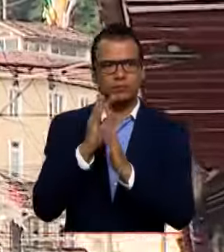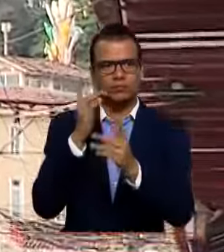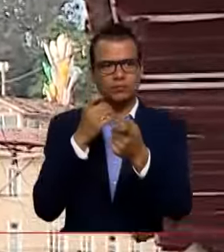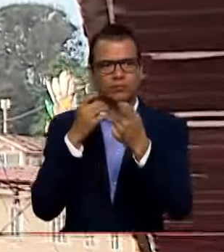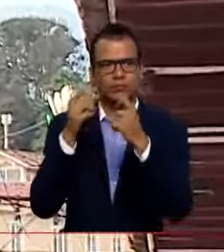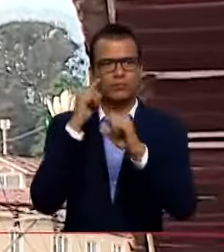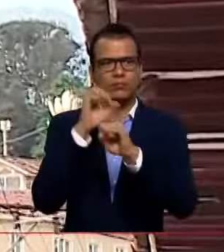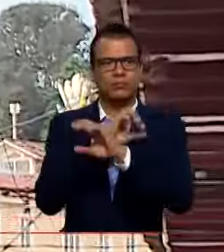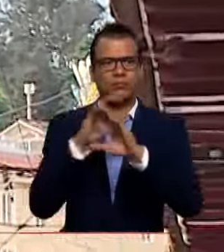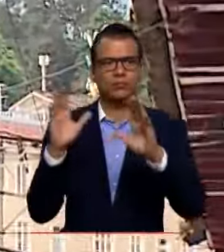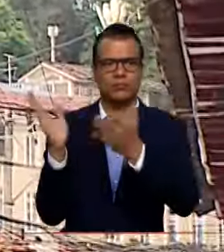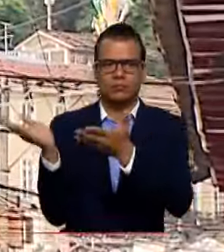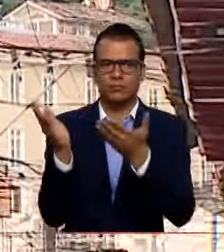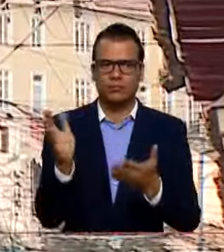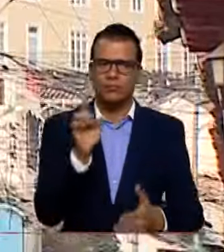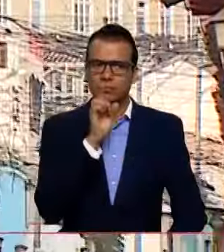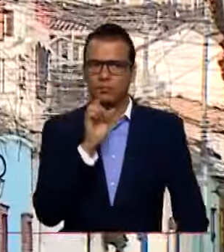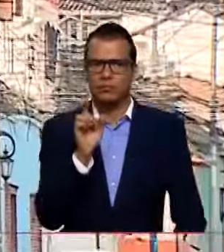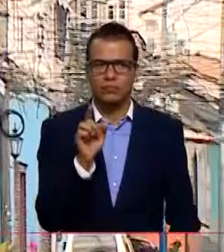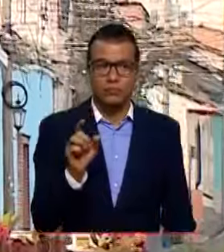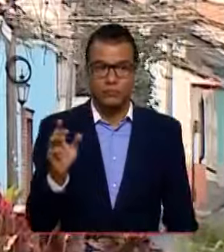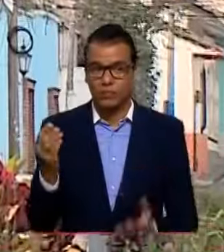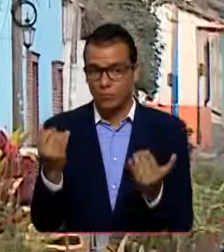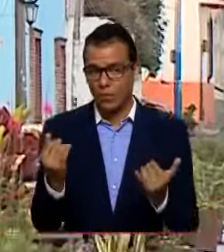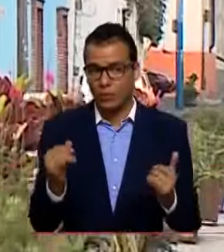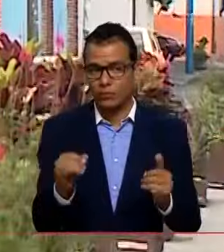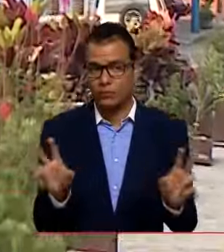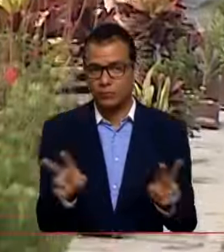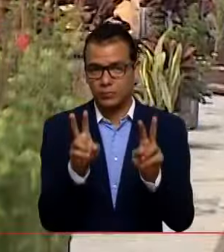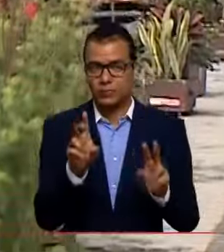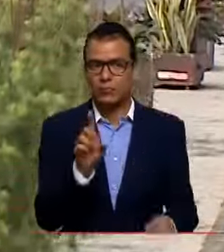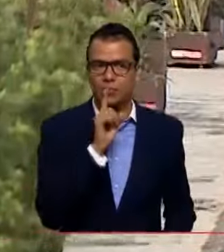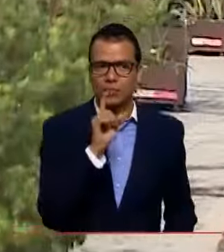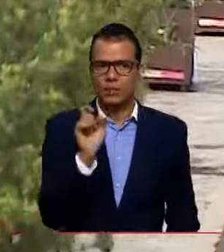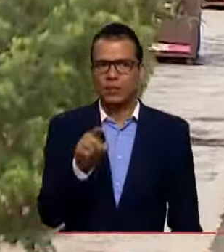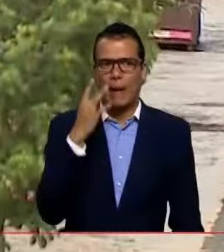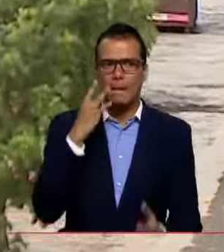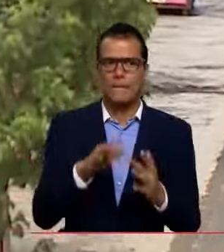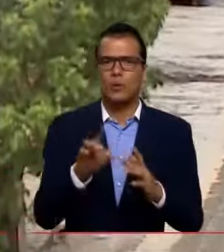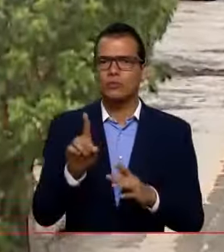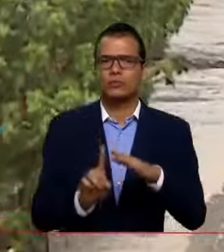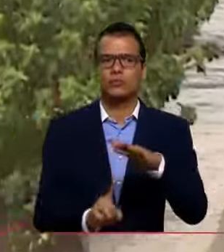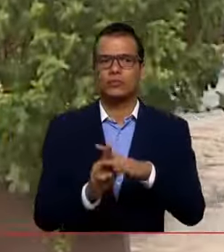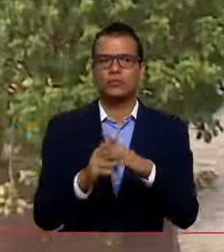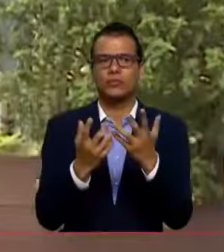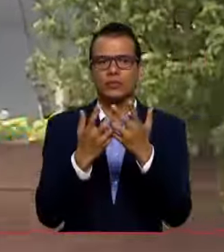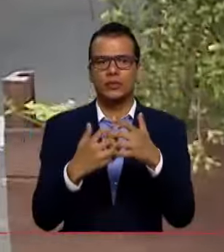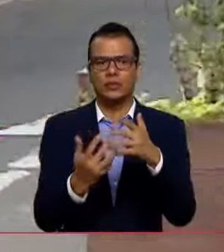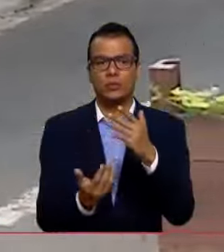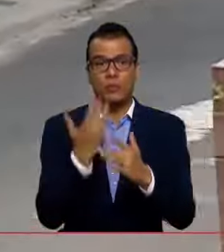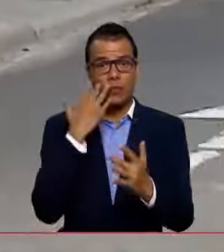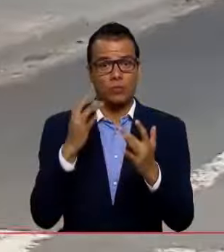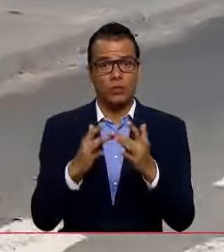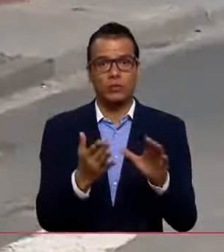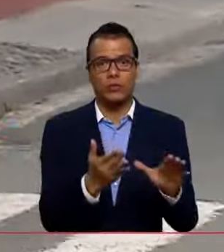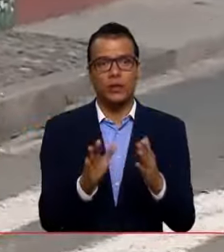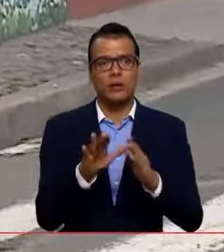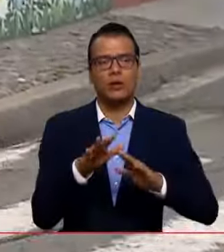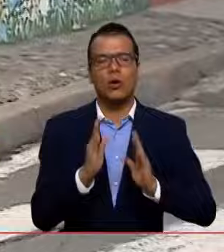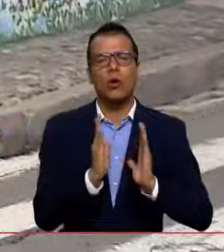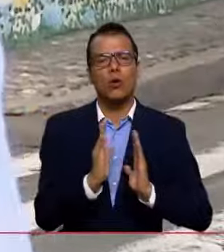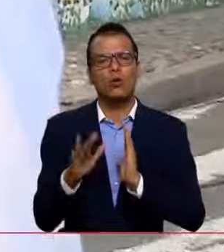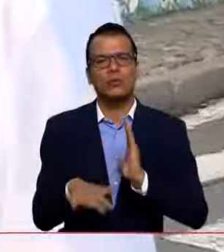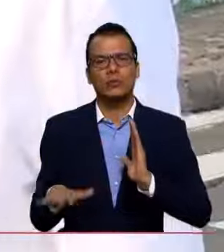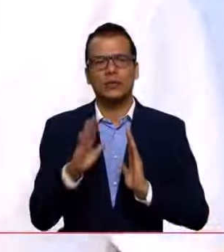Bienvenido a Telepacífico Noticias, estamos en directo. ¿Va esto o no en contra del plan de ordenamiento territorial?